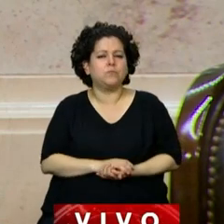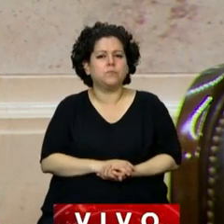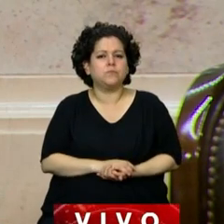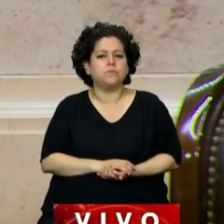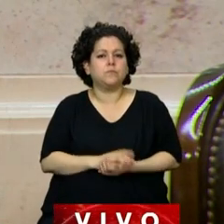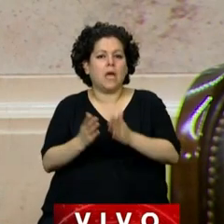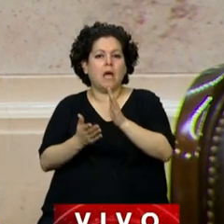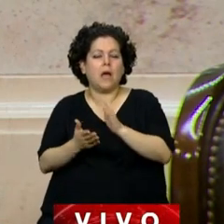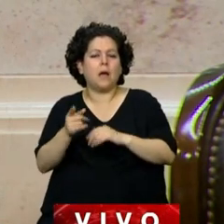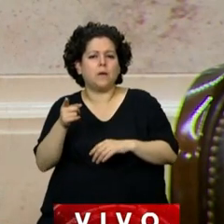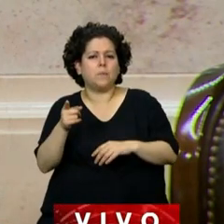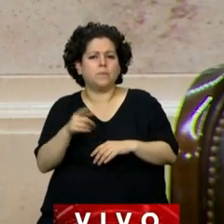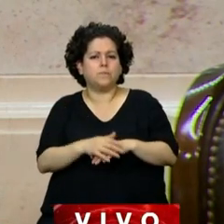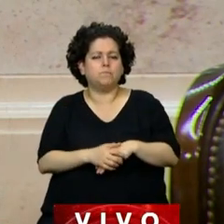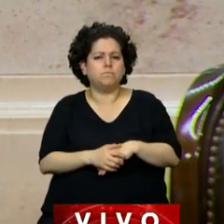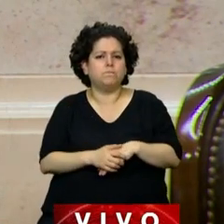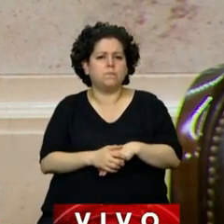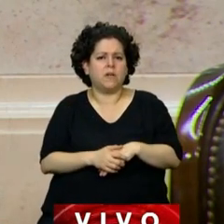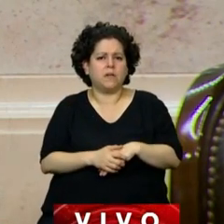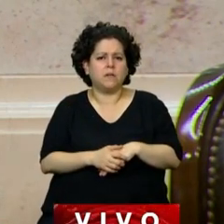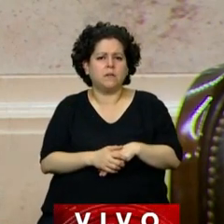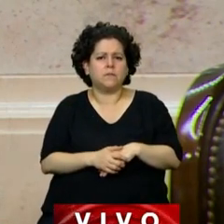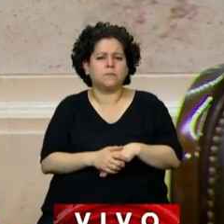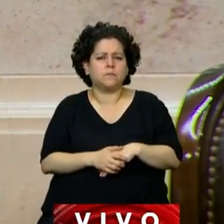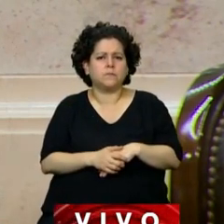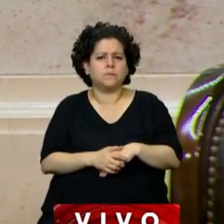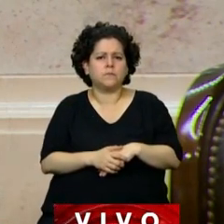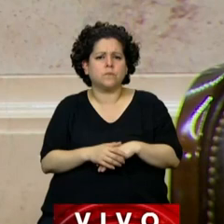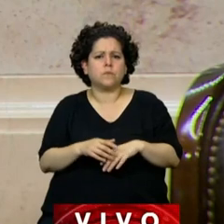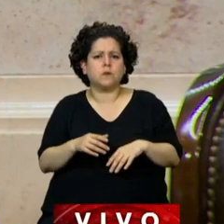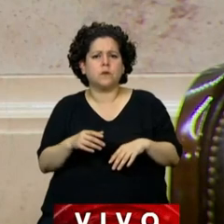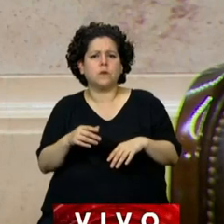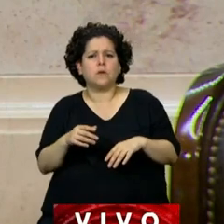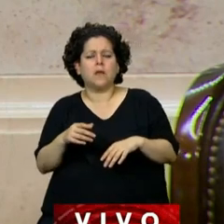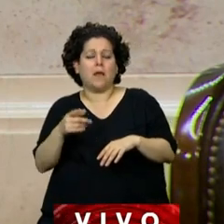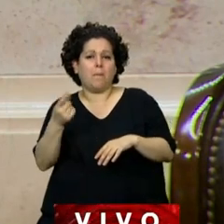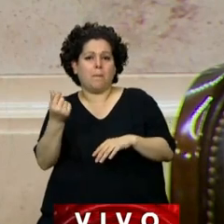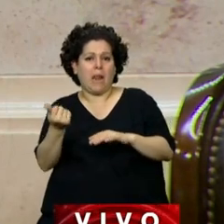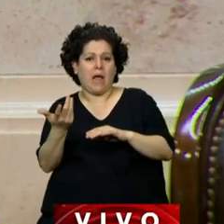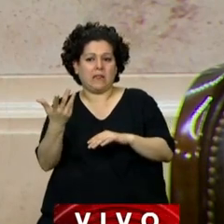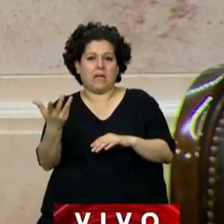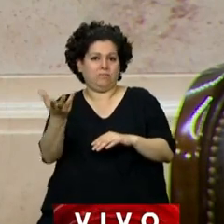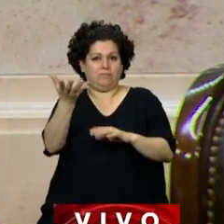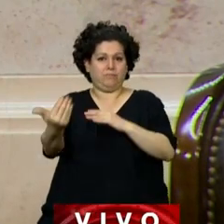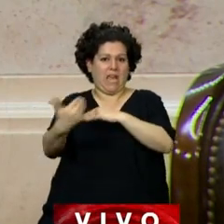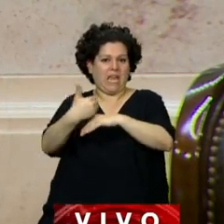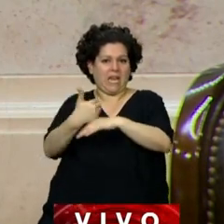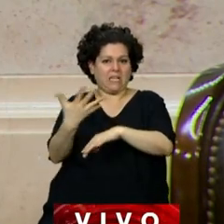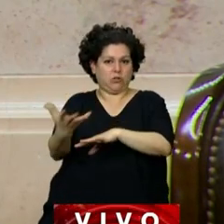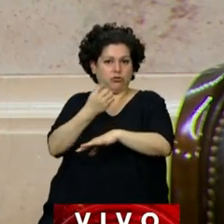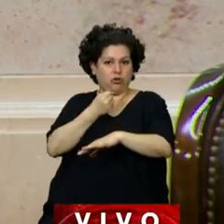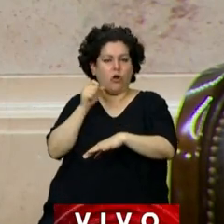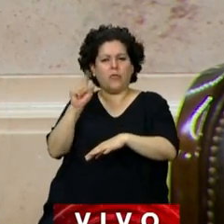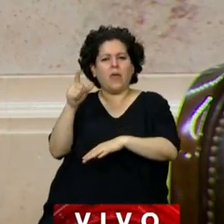El aumento de las regalías es lo que da la posibilidad de la provincia de Neuquén tener una situación holgada desde